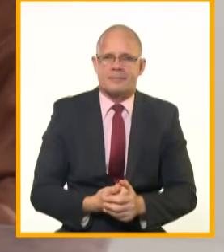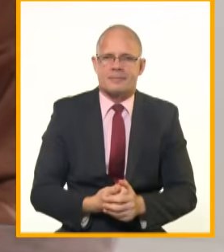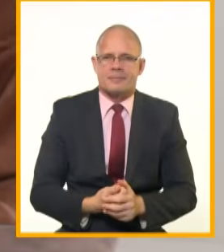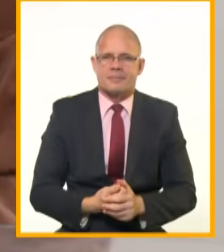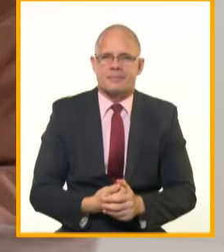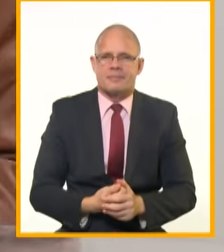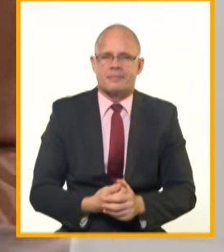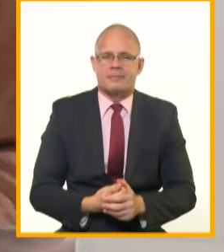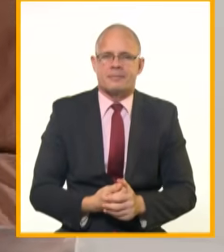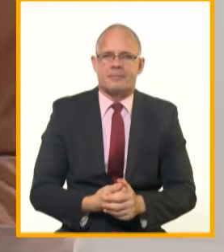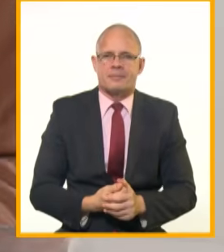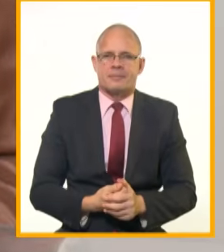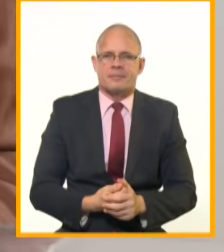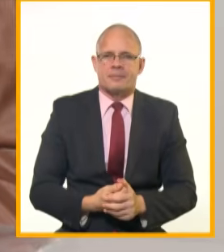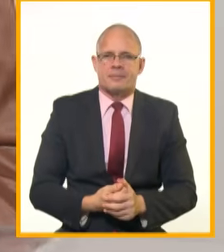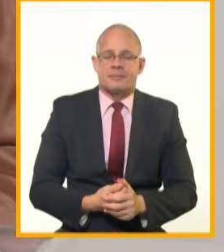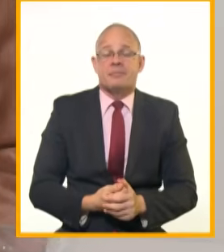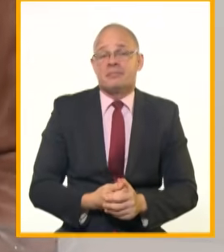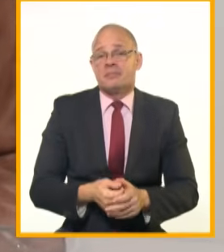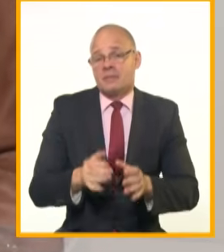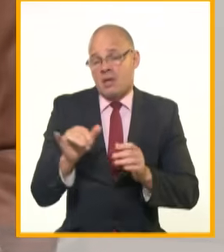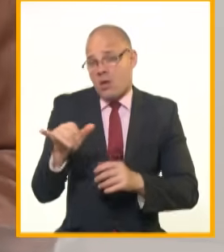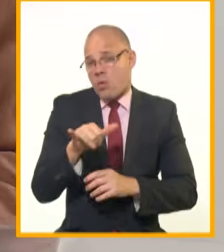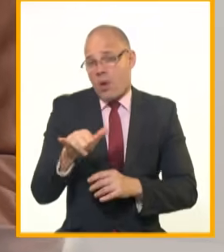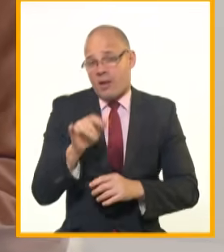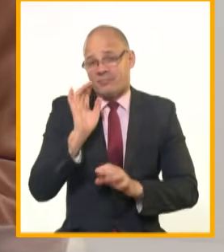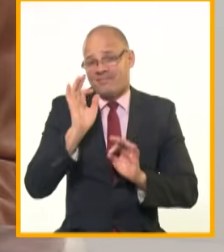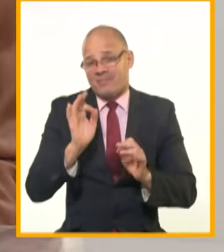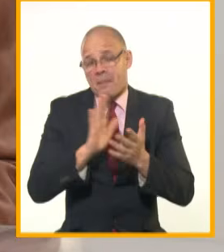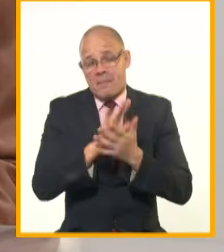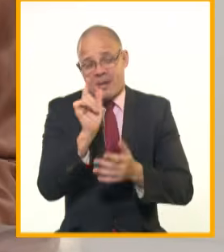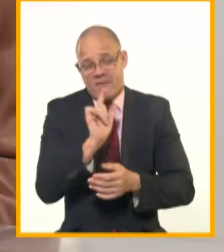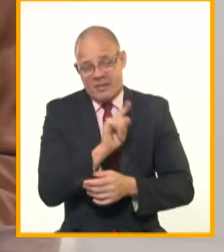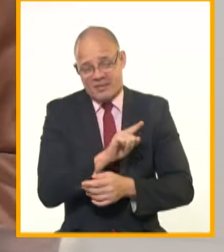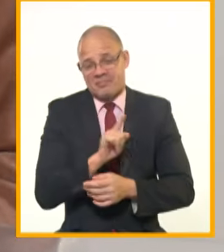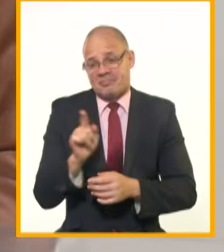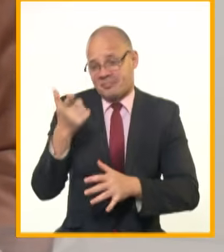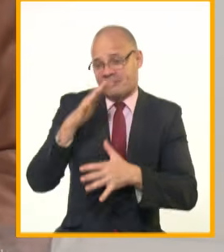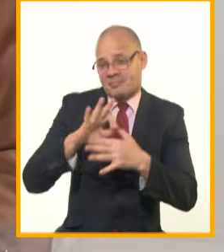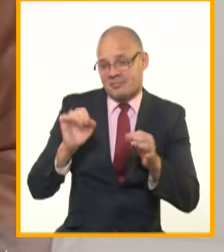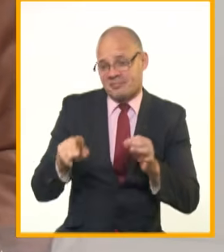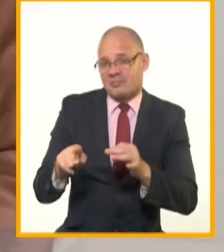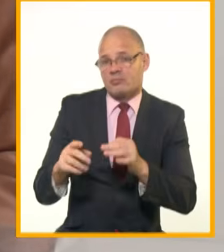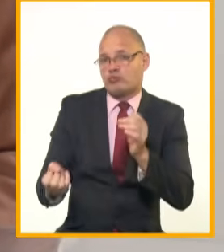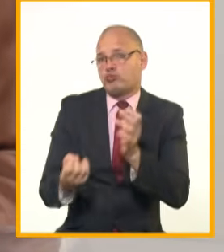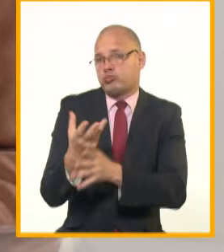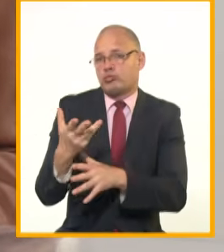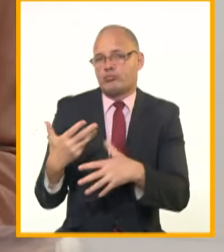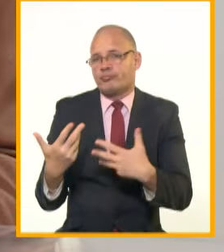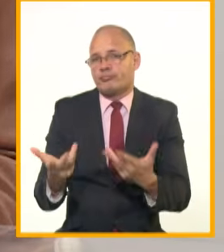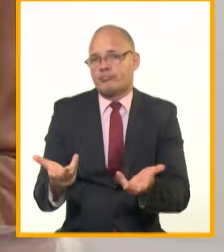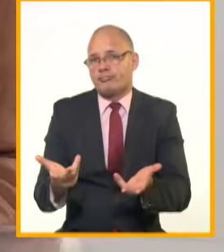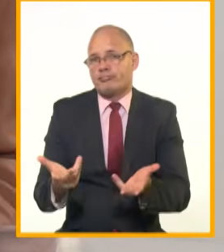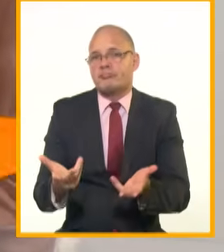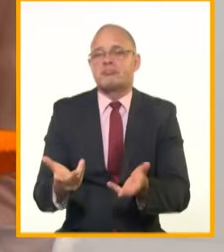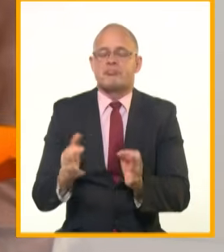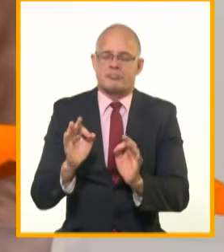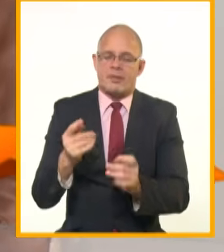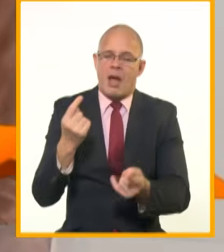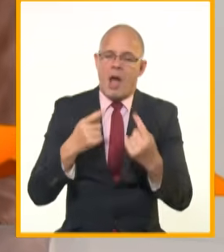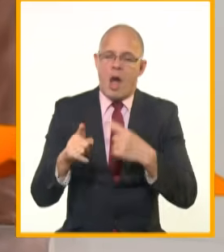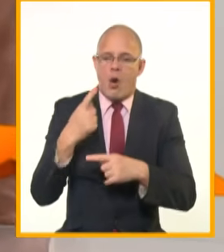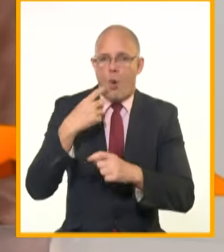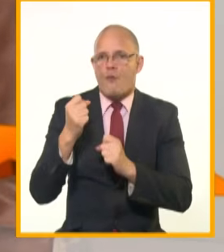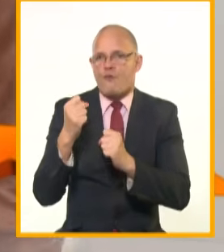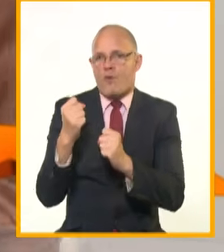igual que Mayabeque, la provincia nace con infraestructuras, algunas muy fuertes, que